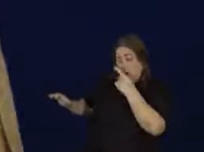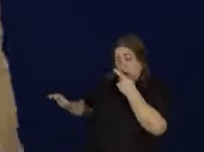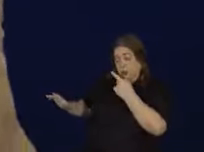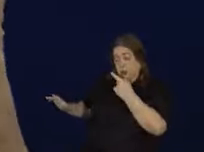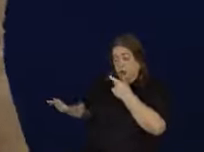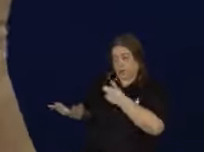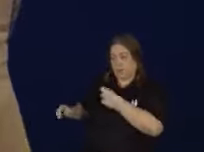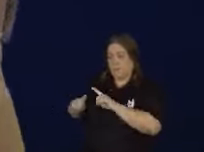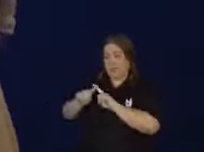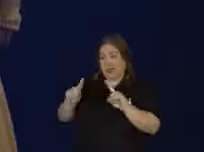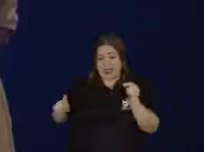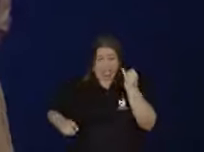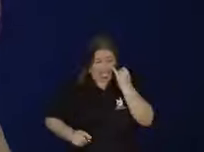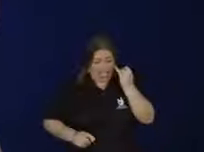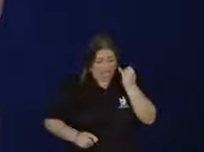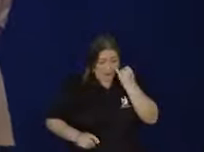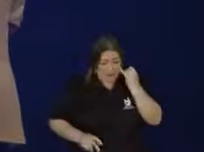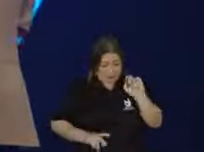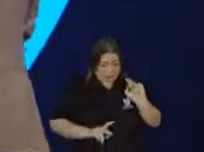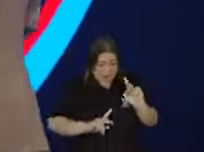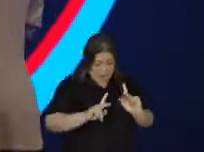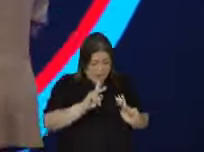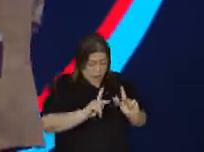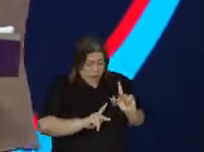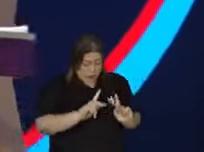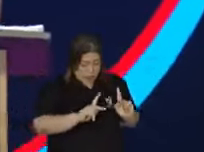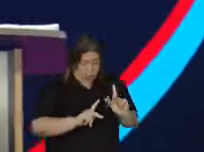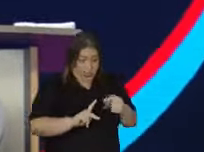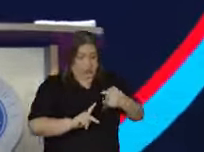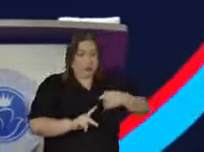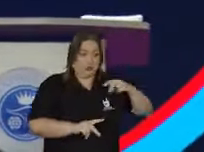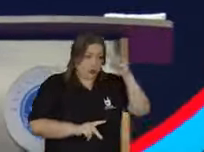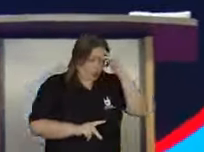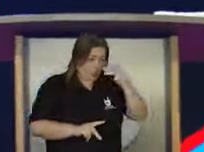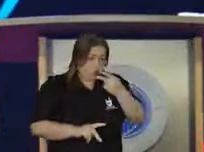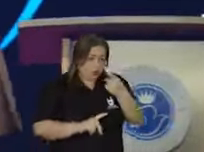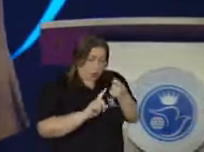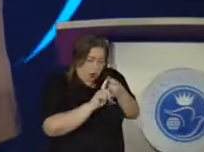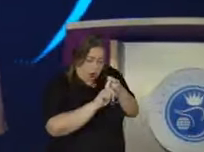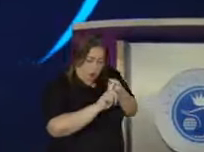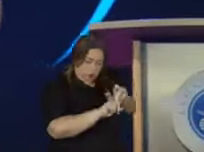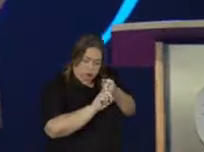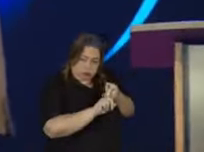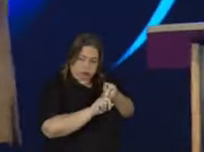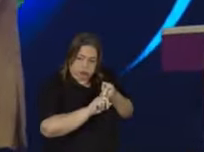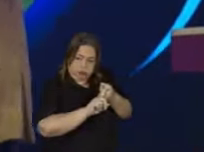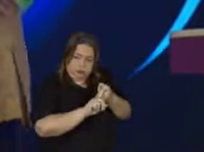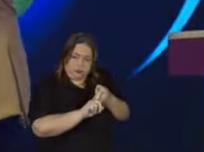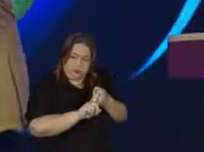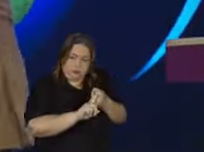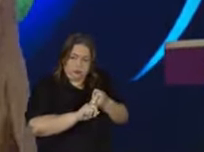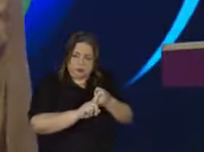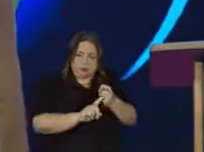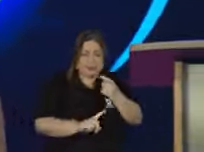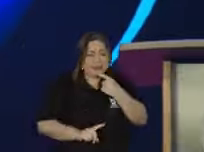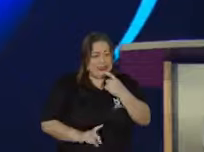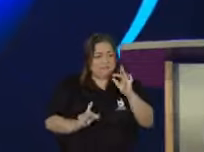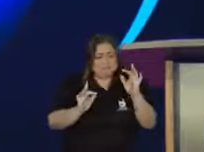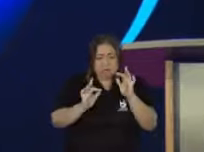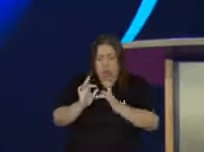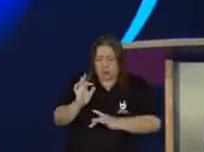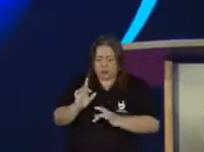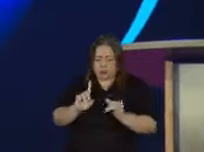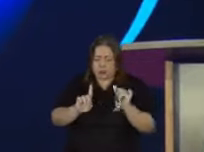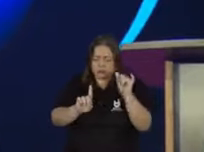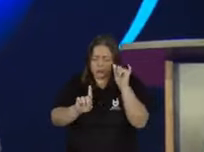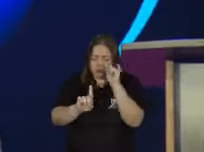Pero si alguien de mis afectos, de mi círculo más preciado, de mi círculo más íntimo, me llega a fallar,